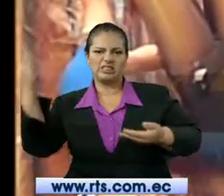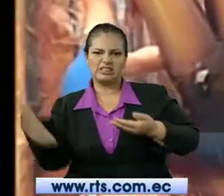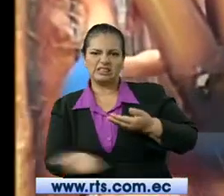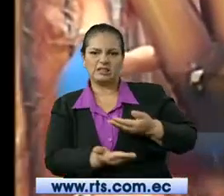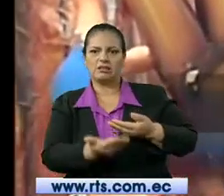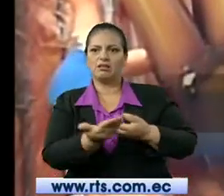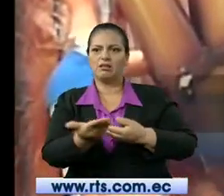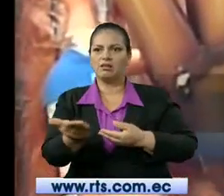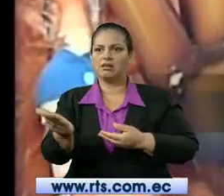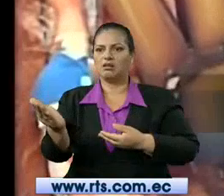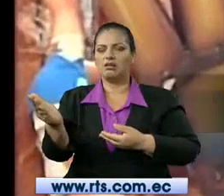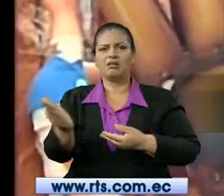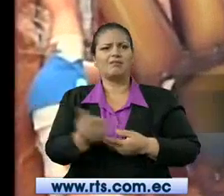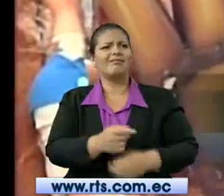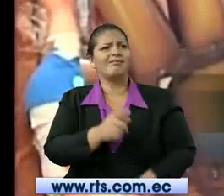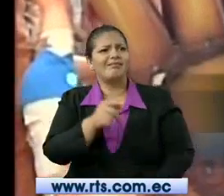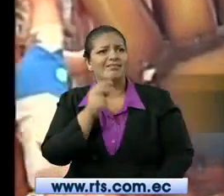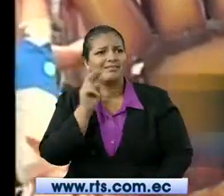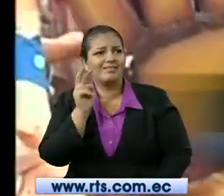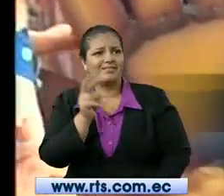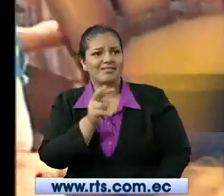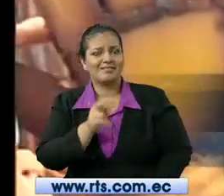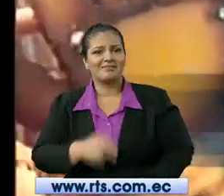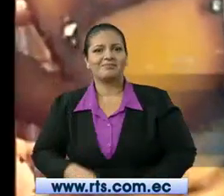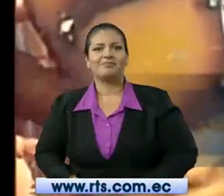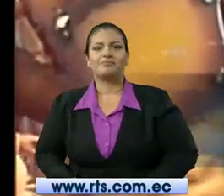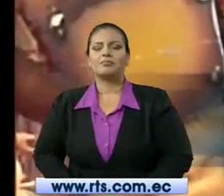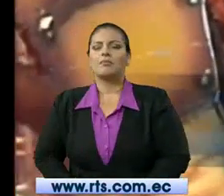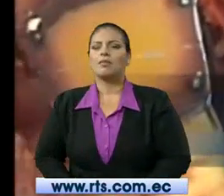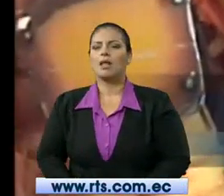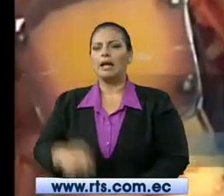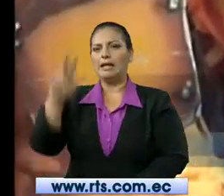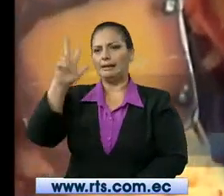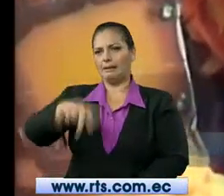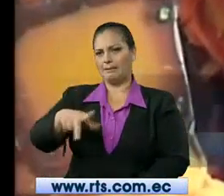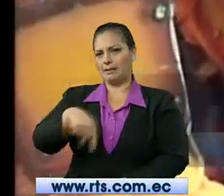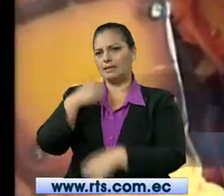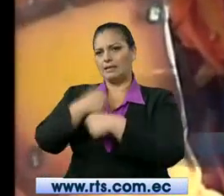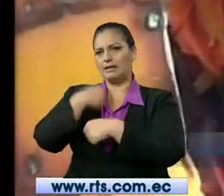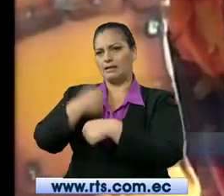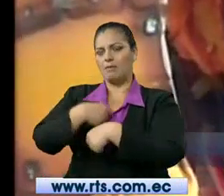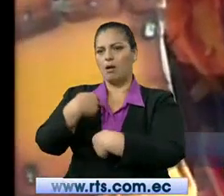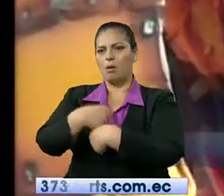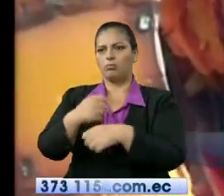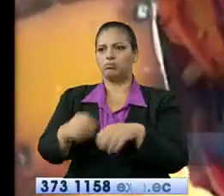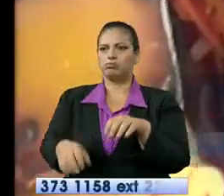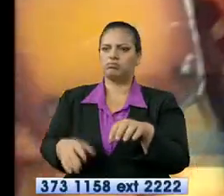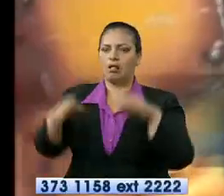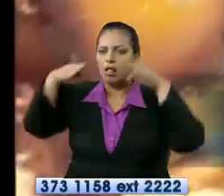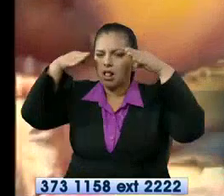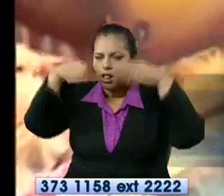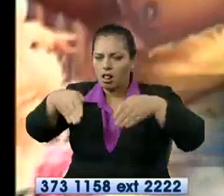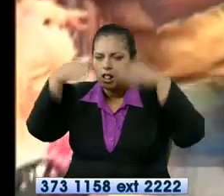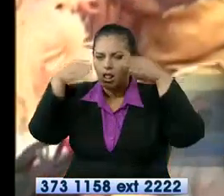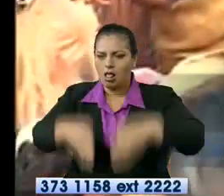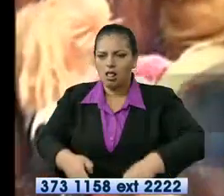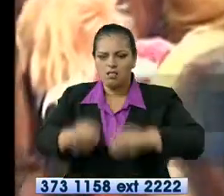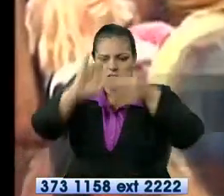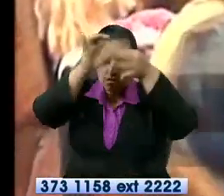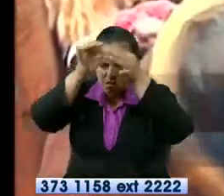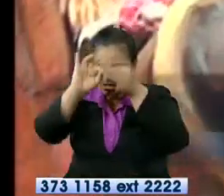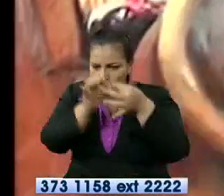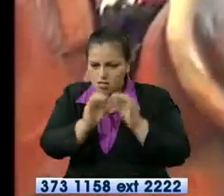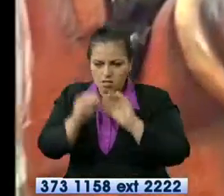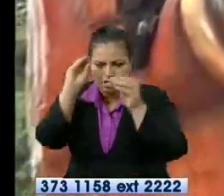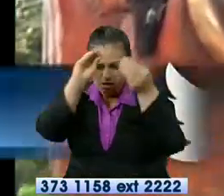monigote? Aproximadamente tenemos 3 meses de trabajo dedicados en el muñeco. ¿En qué horarios han trabajado